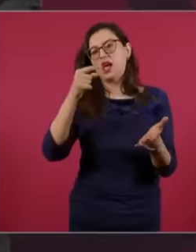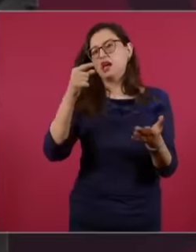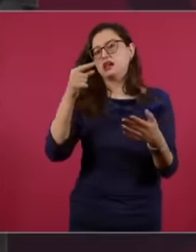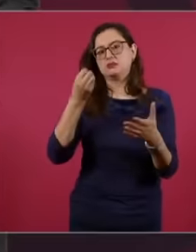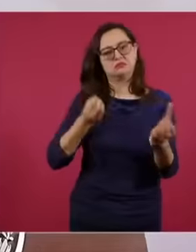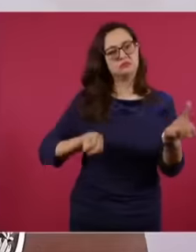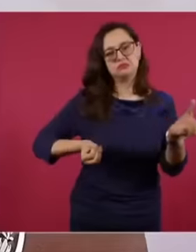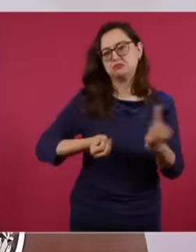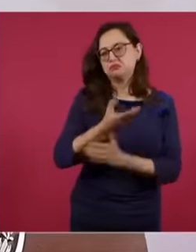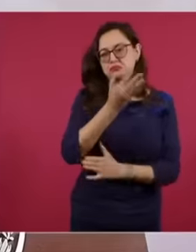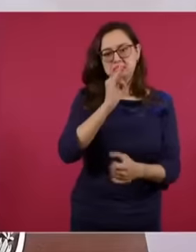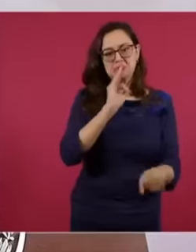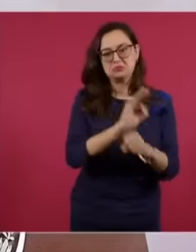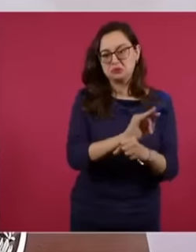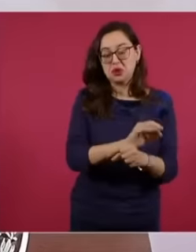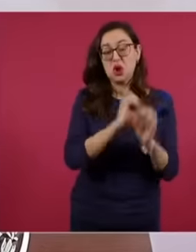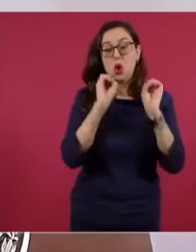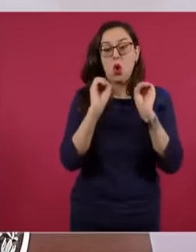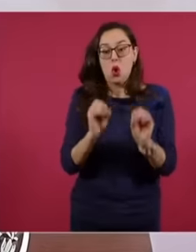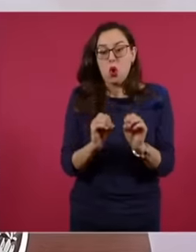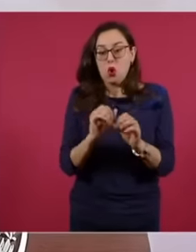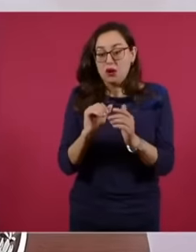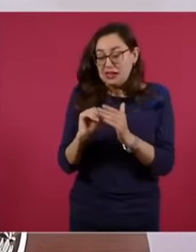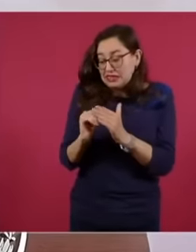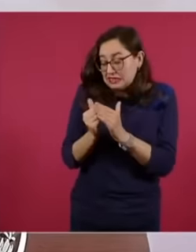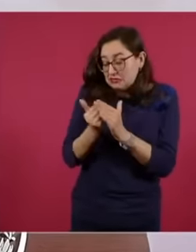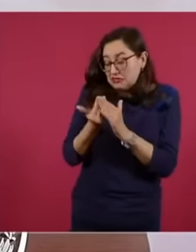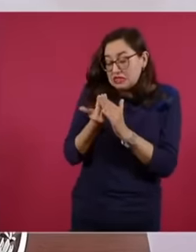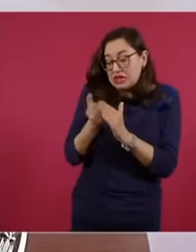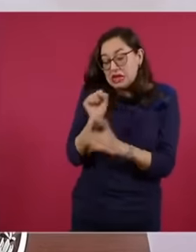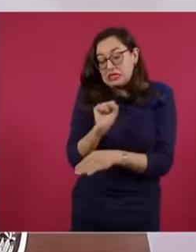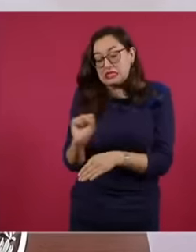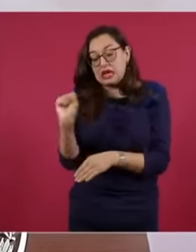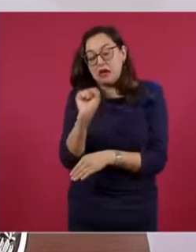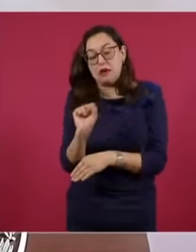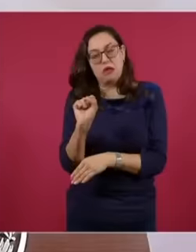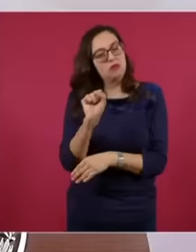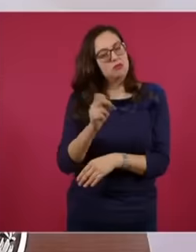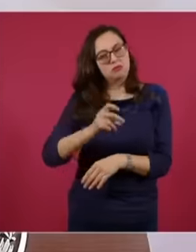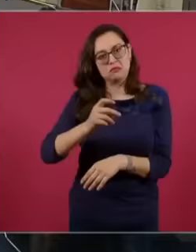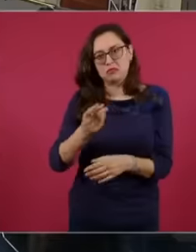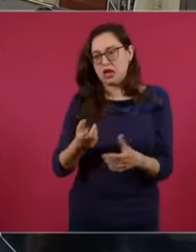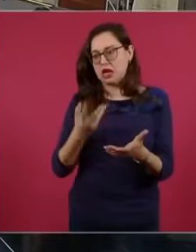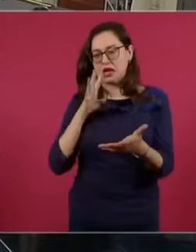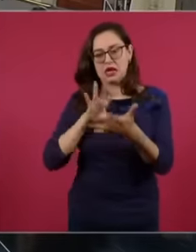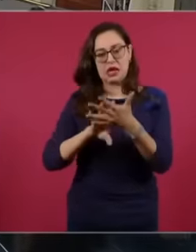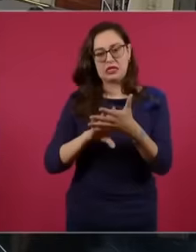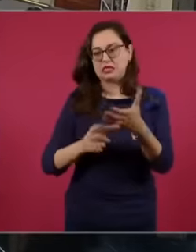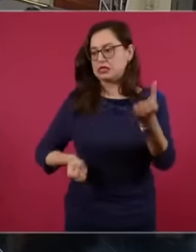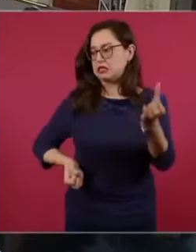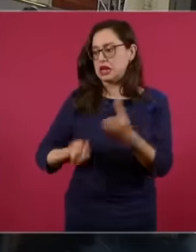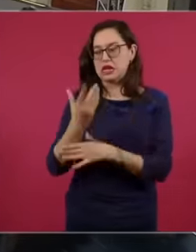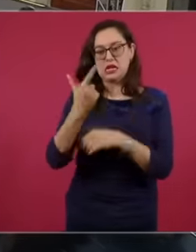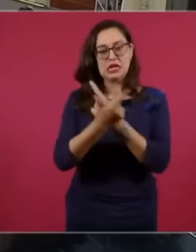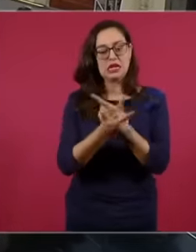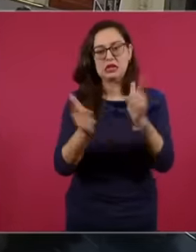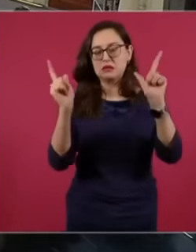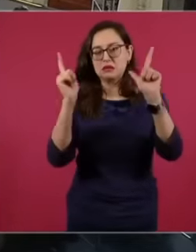de los personajes, los sabadazos, la actitud de los jueces.